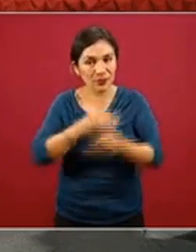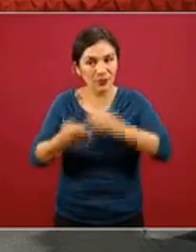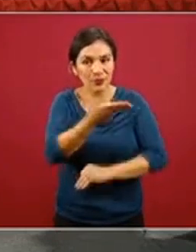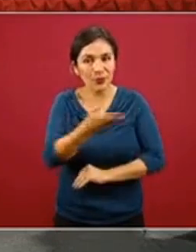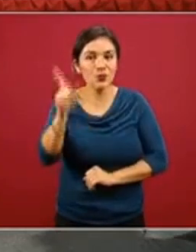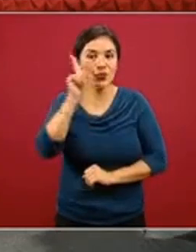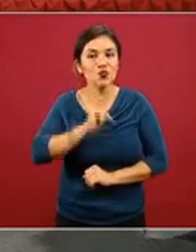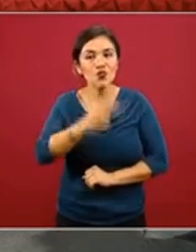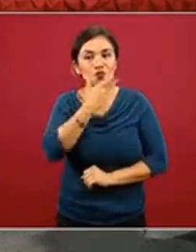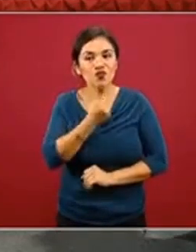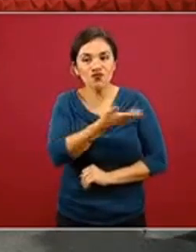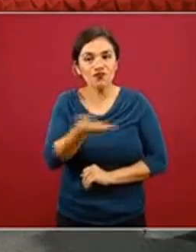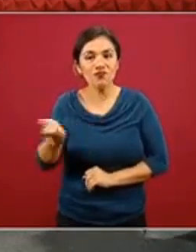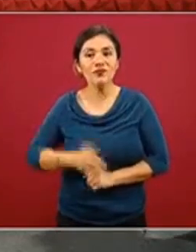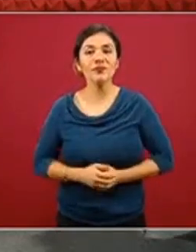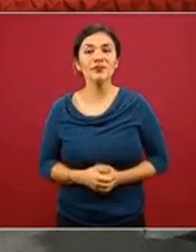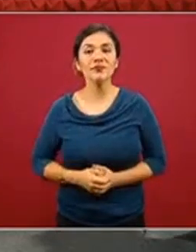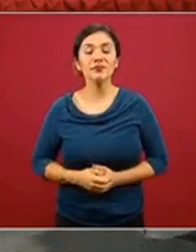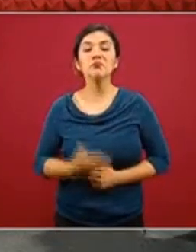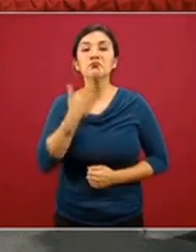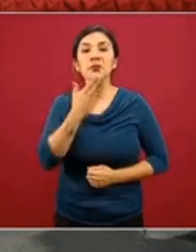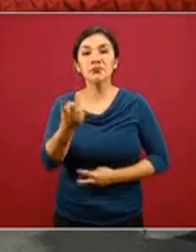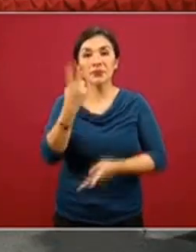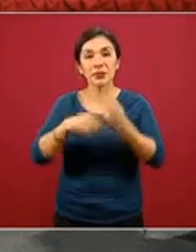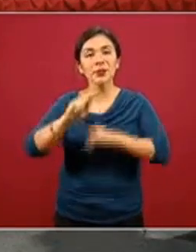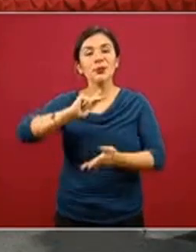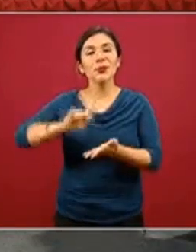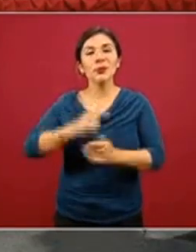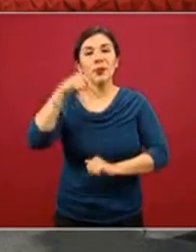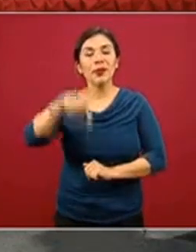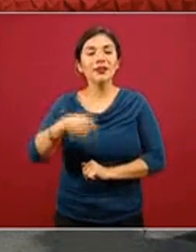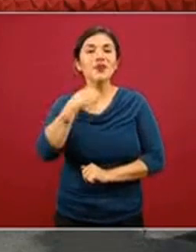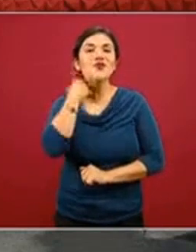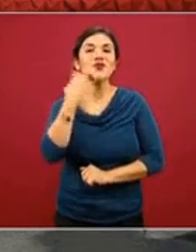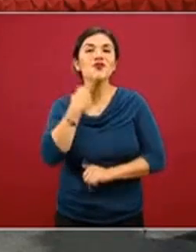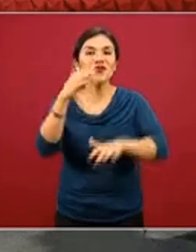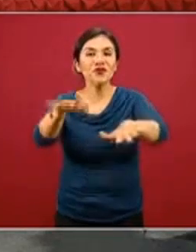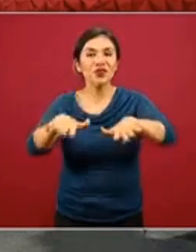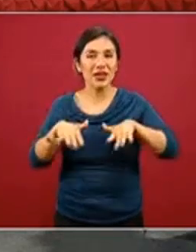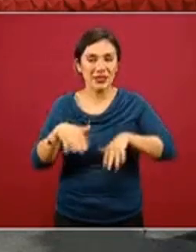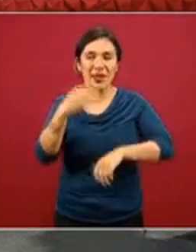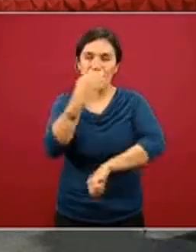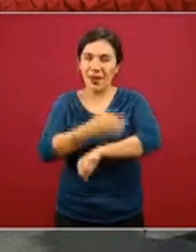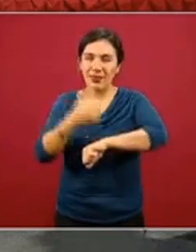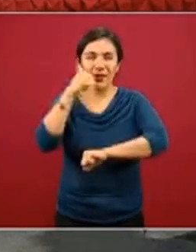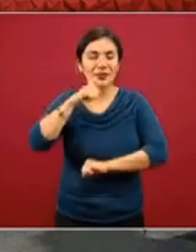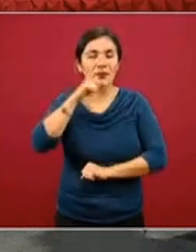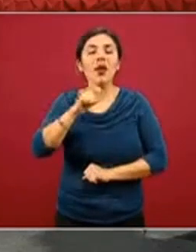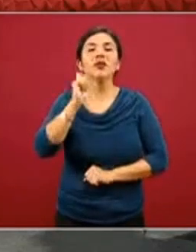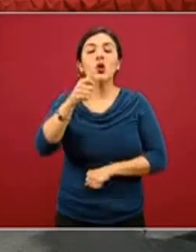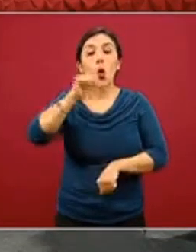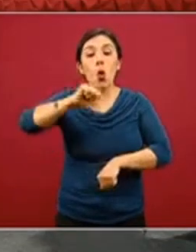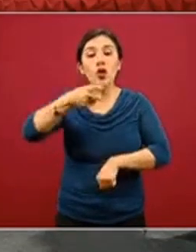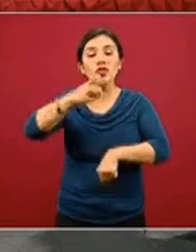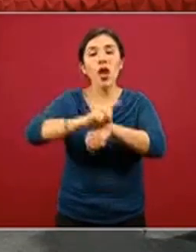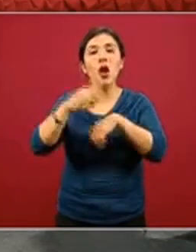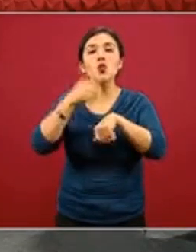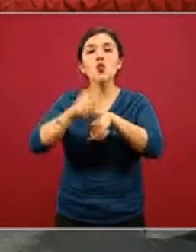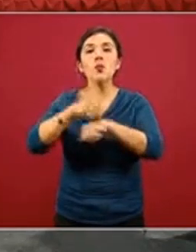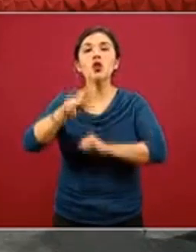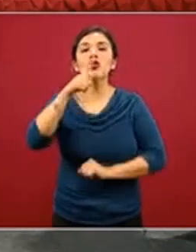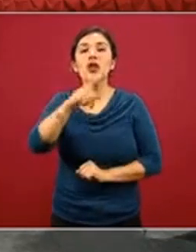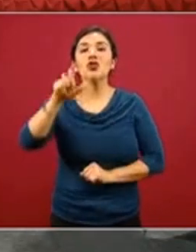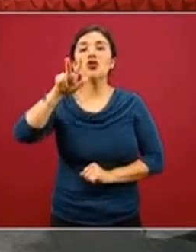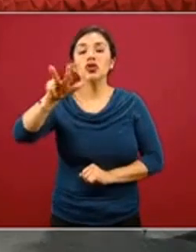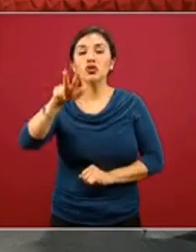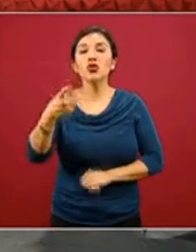tardes a todas y todos. Bienvenidos nuevamente a esta conferencia vespertina número 118 en el